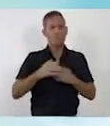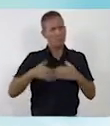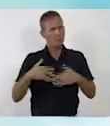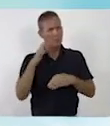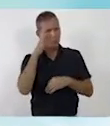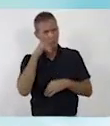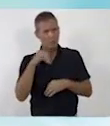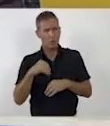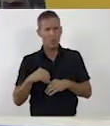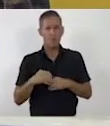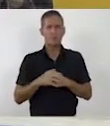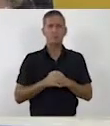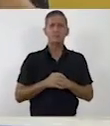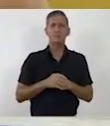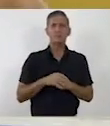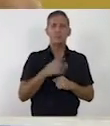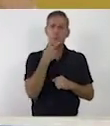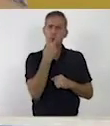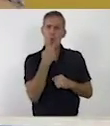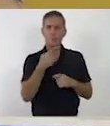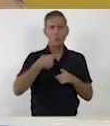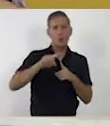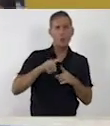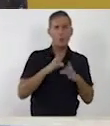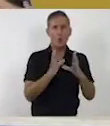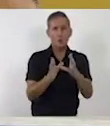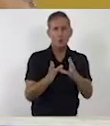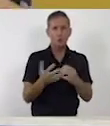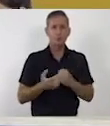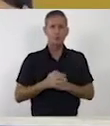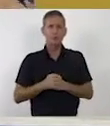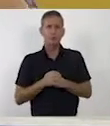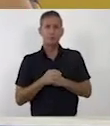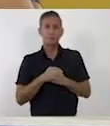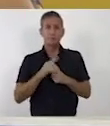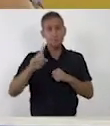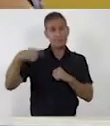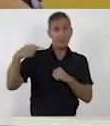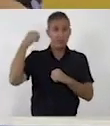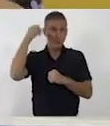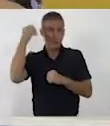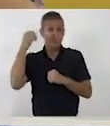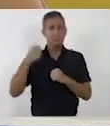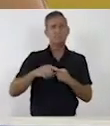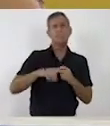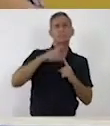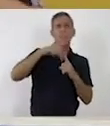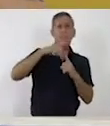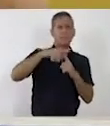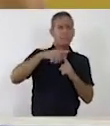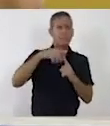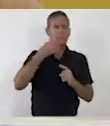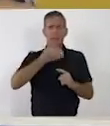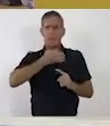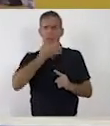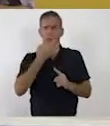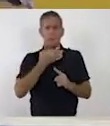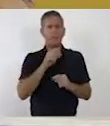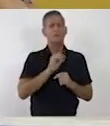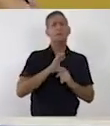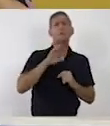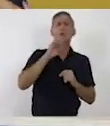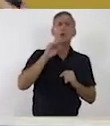¿verdad? Vamos entonces a ver otro momento. Vamos ahora, después de este análisis teórico, estequiométrico del volumen